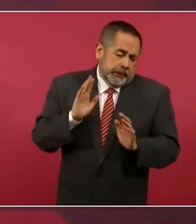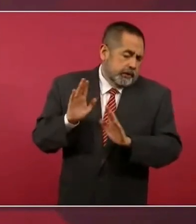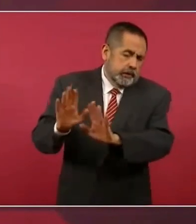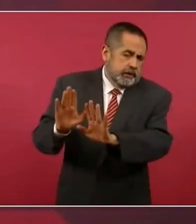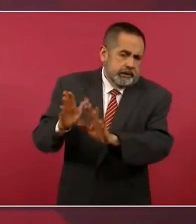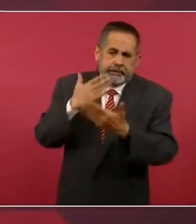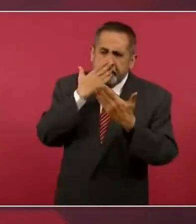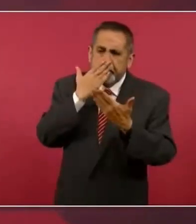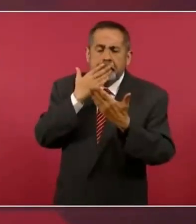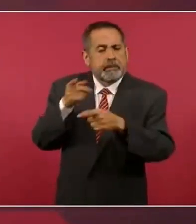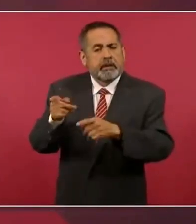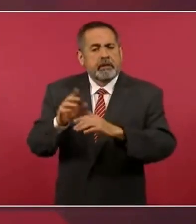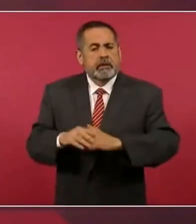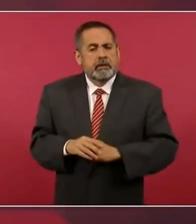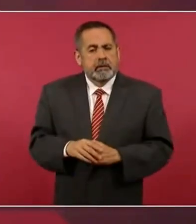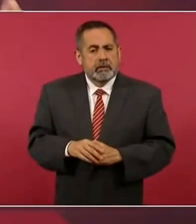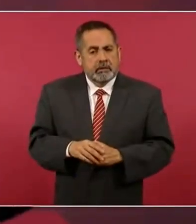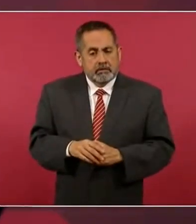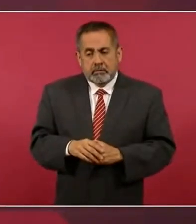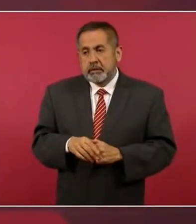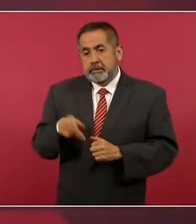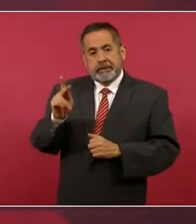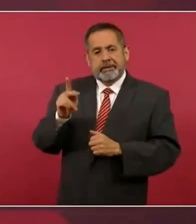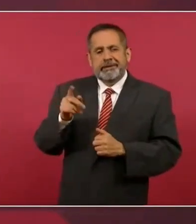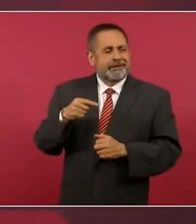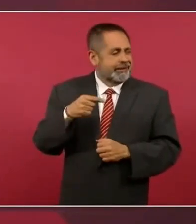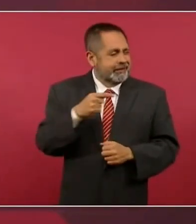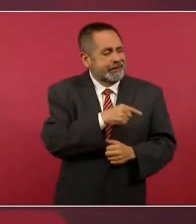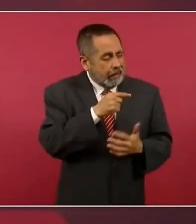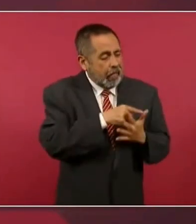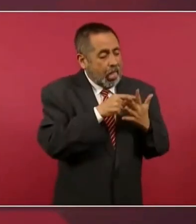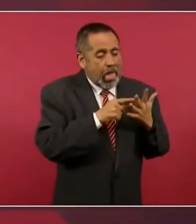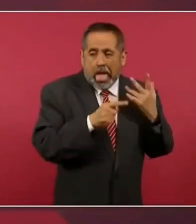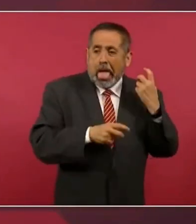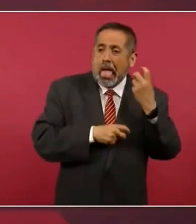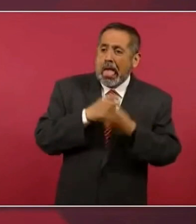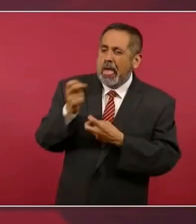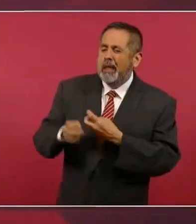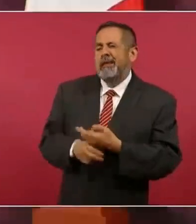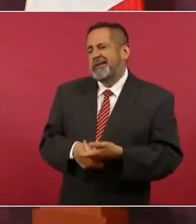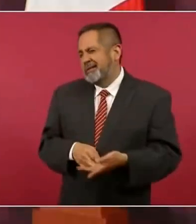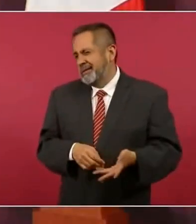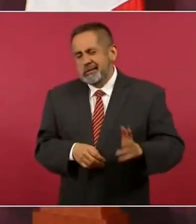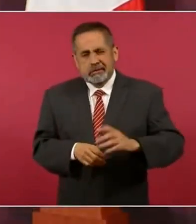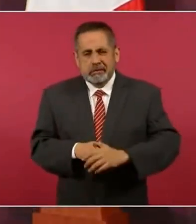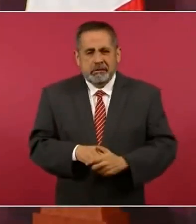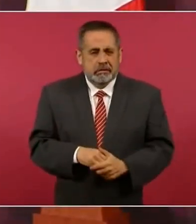pero todo esto, ¿no?, en torno